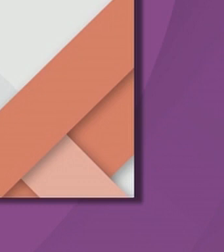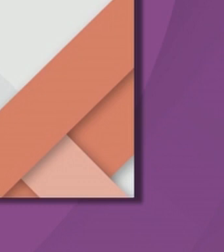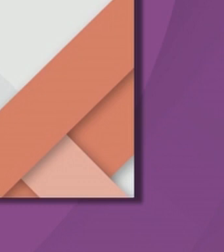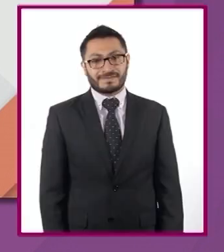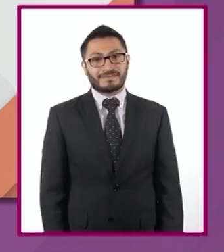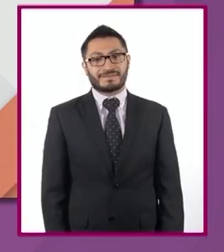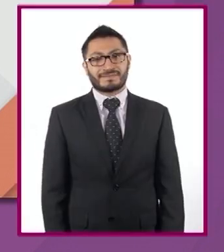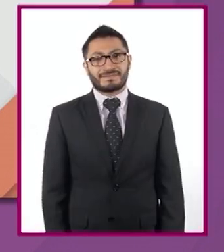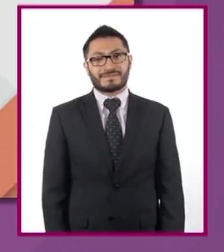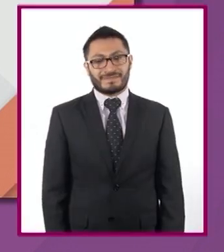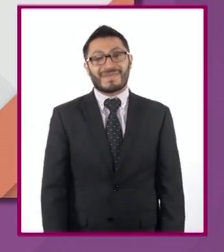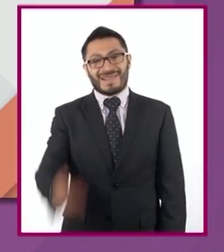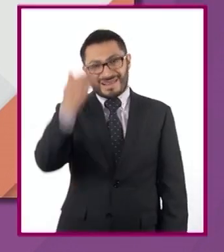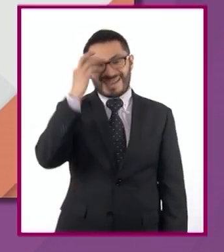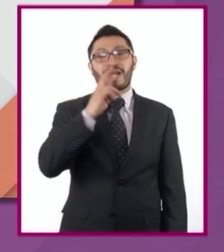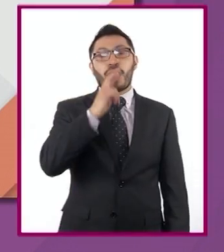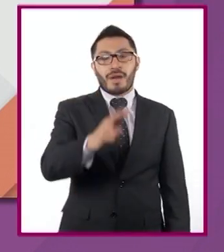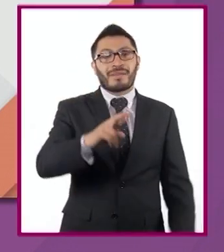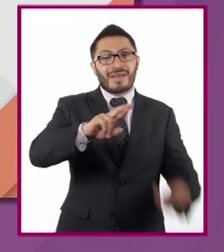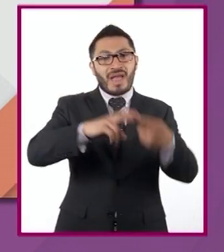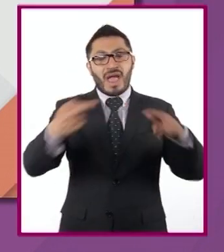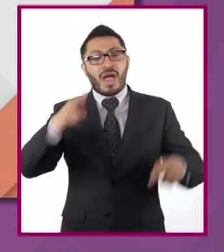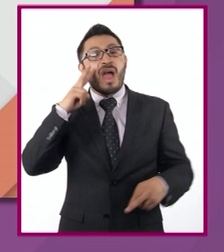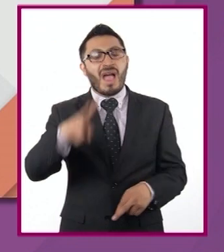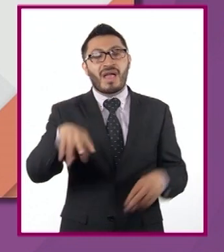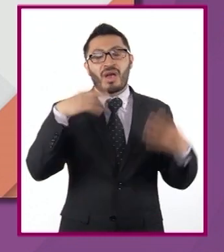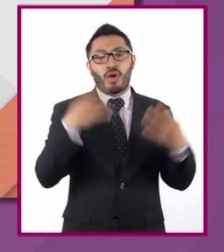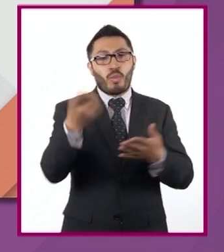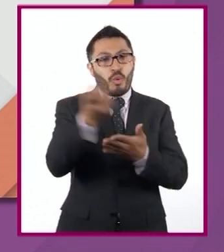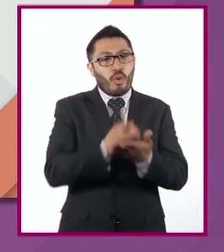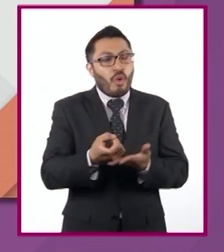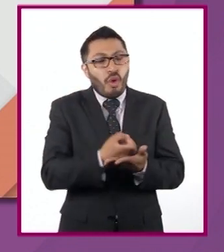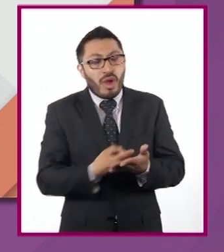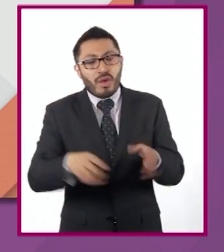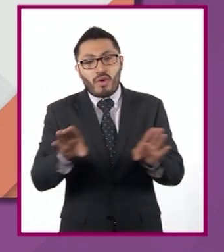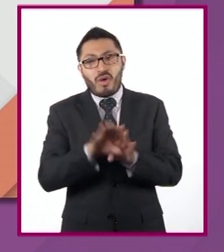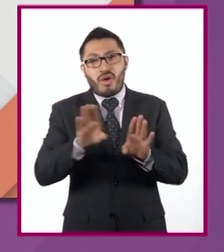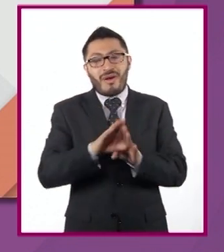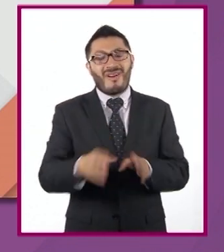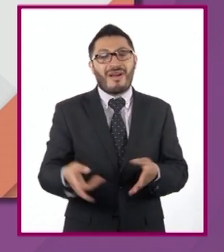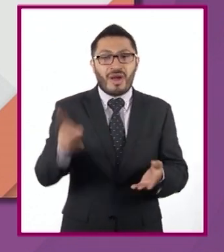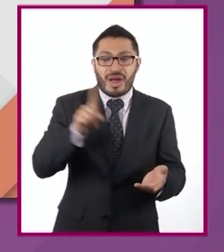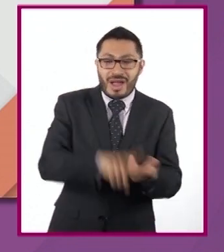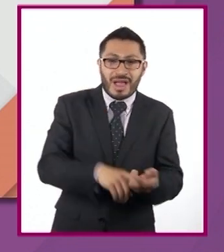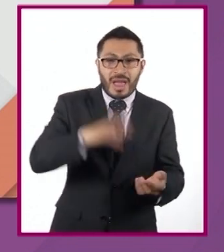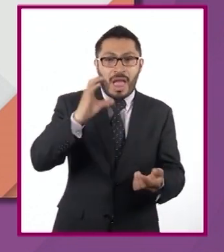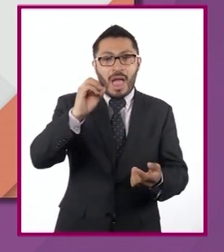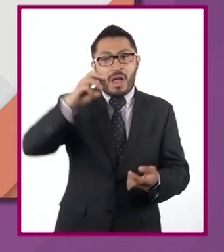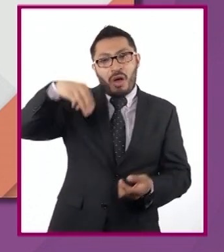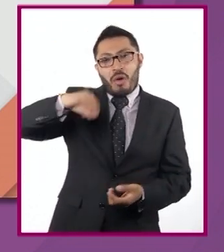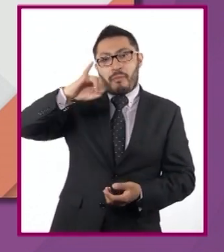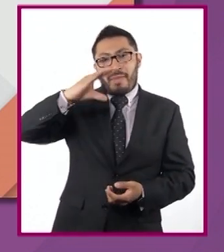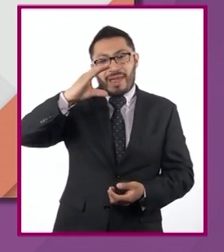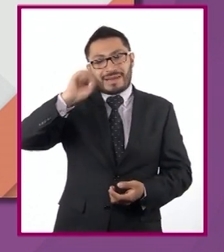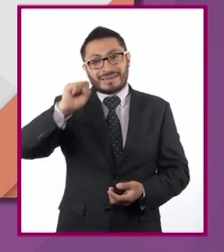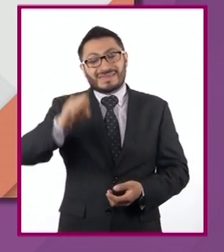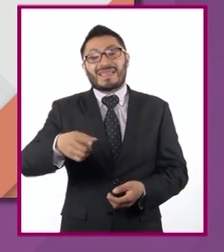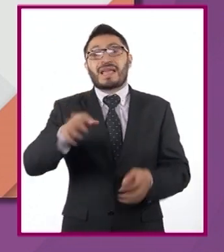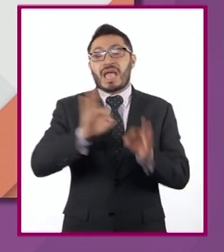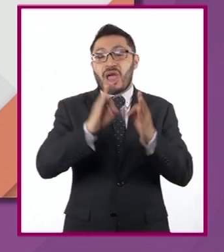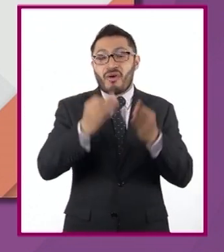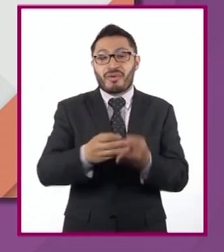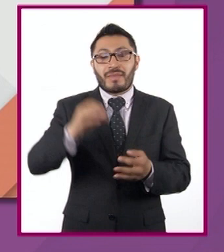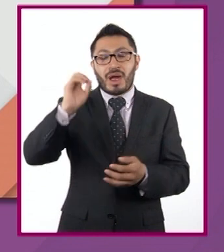Ya sé la respuesta. El recurso visual es un dibujo como los que se utilizan en los cómics y la figura retórica es